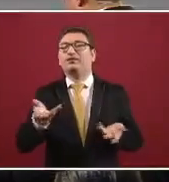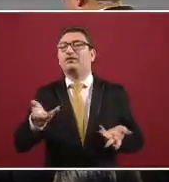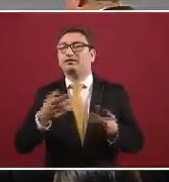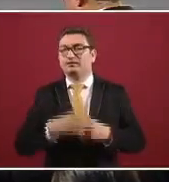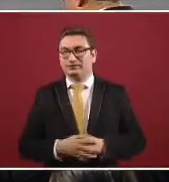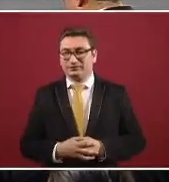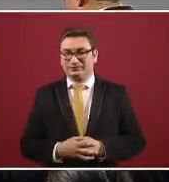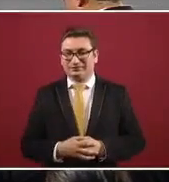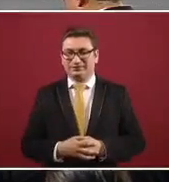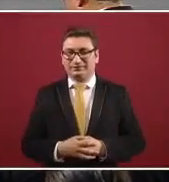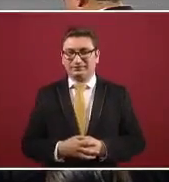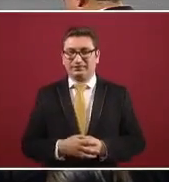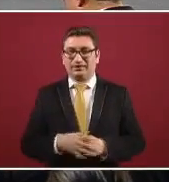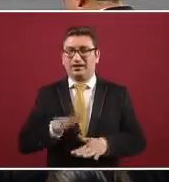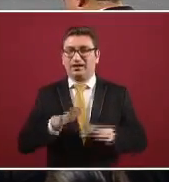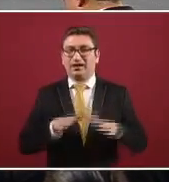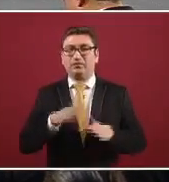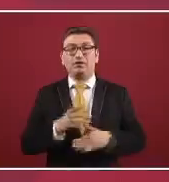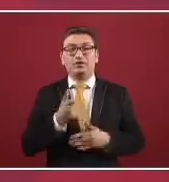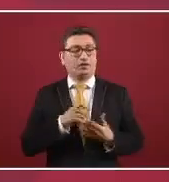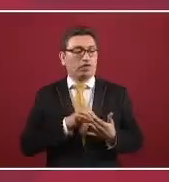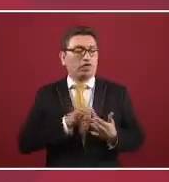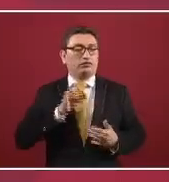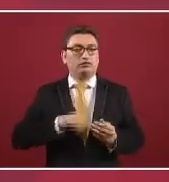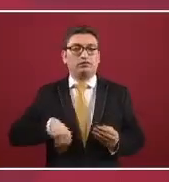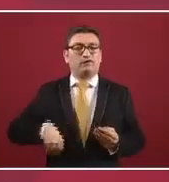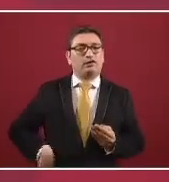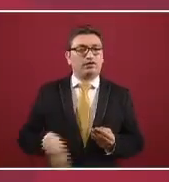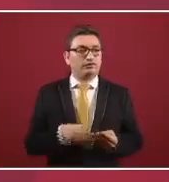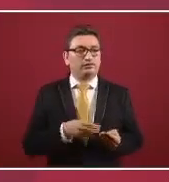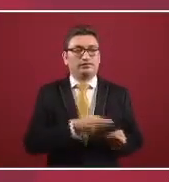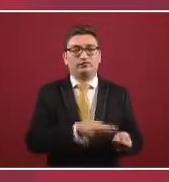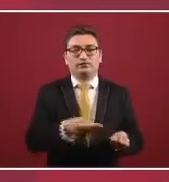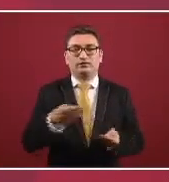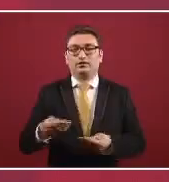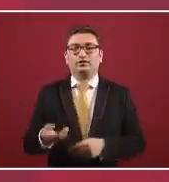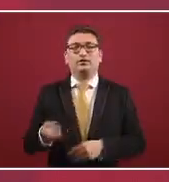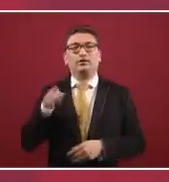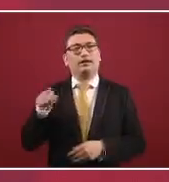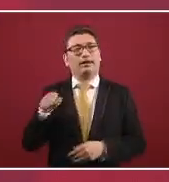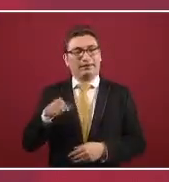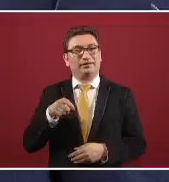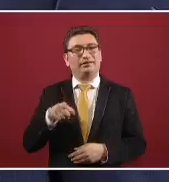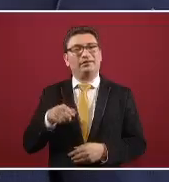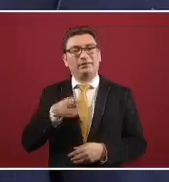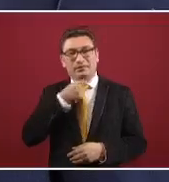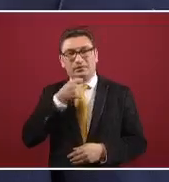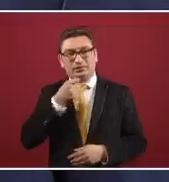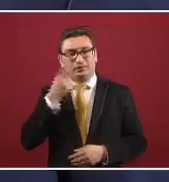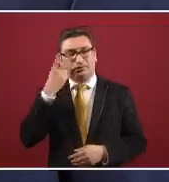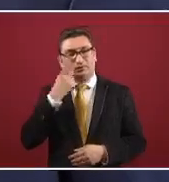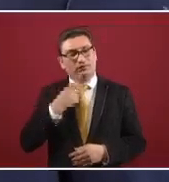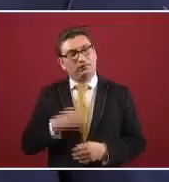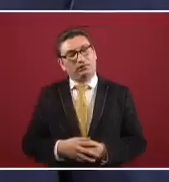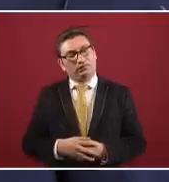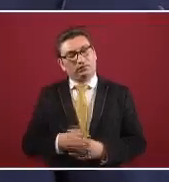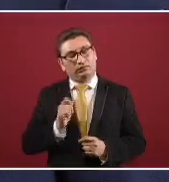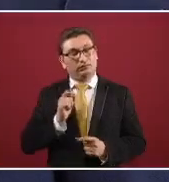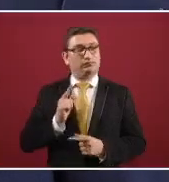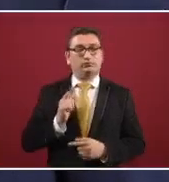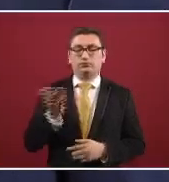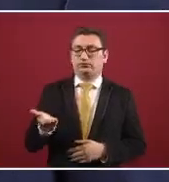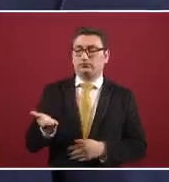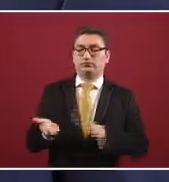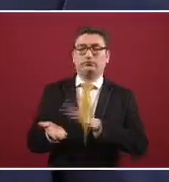aplicaba el llamado piquete de ojo, ¿no? Pero sí sabía cuándo tenía que despertar